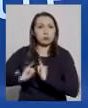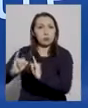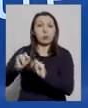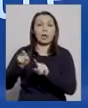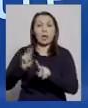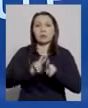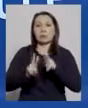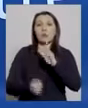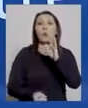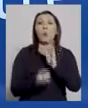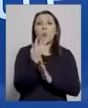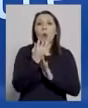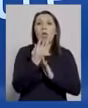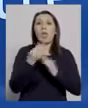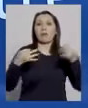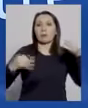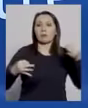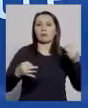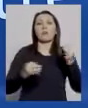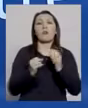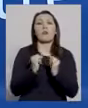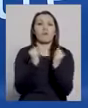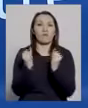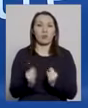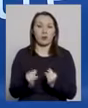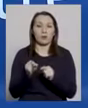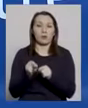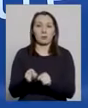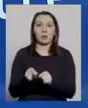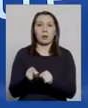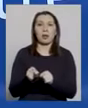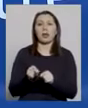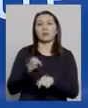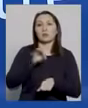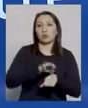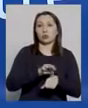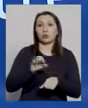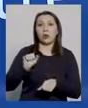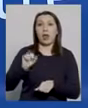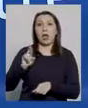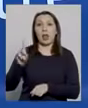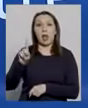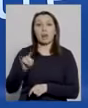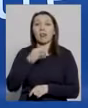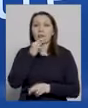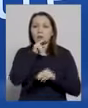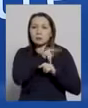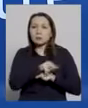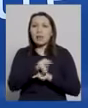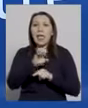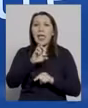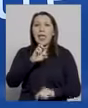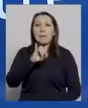han desarrollado nuevos instrumentos, como decía el doctor Arauz, Epivigilia,